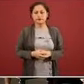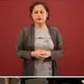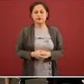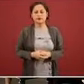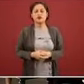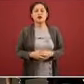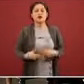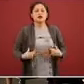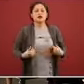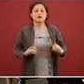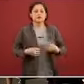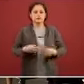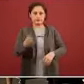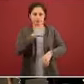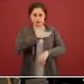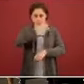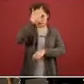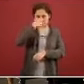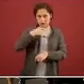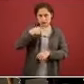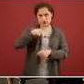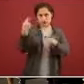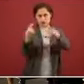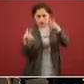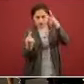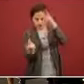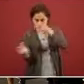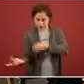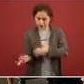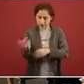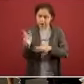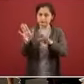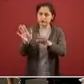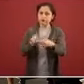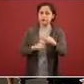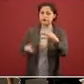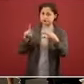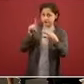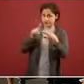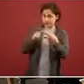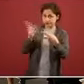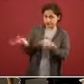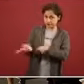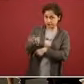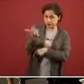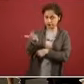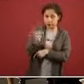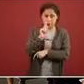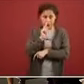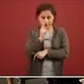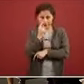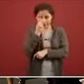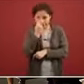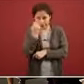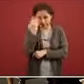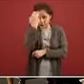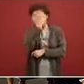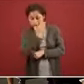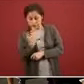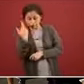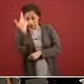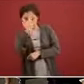Buenas noches. Tengo varias preguntas, doctor. La primera es saber si el total de pruebas que se han realizado agrupa